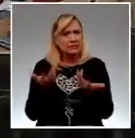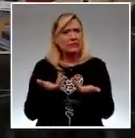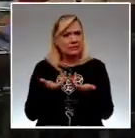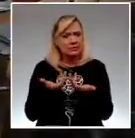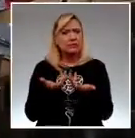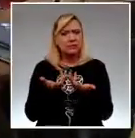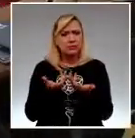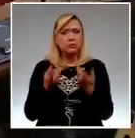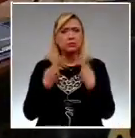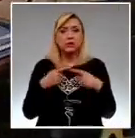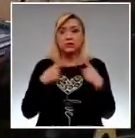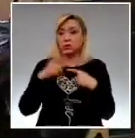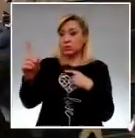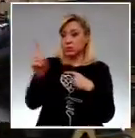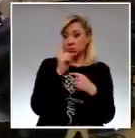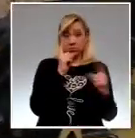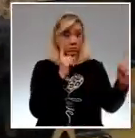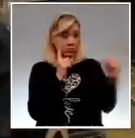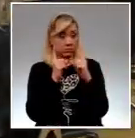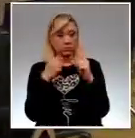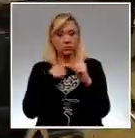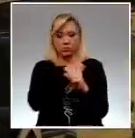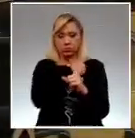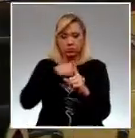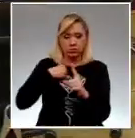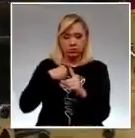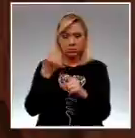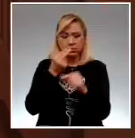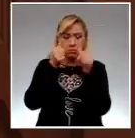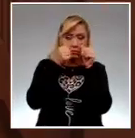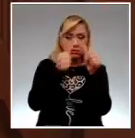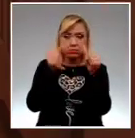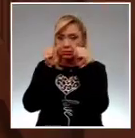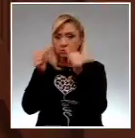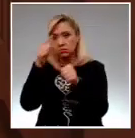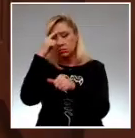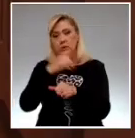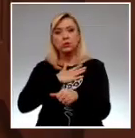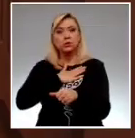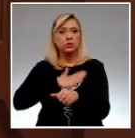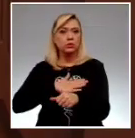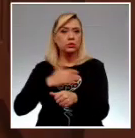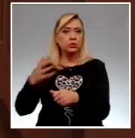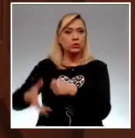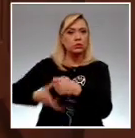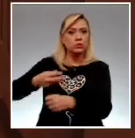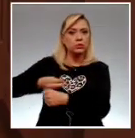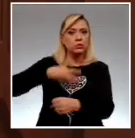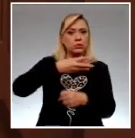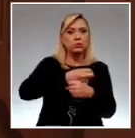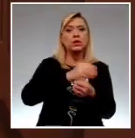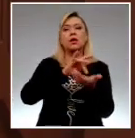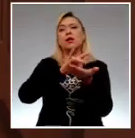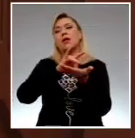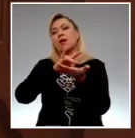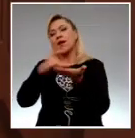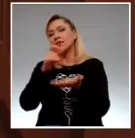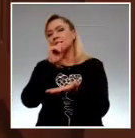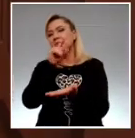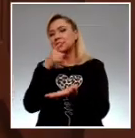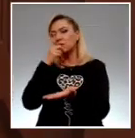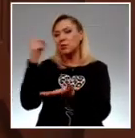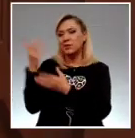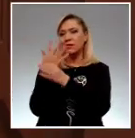este poder del Estado en busca de justicia. Agradeció a las y los trabajadores de la institución y a quienes, desde